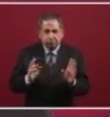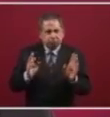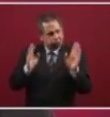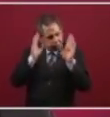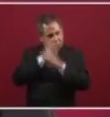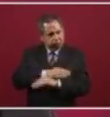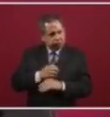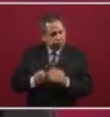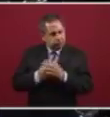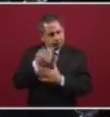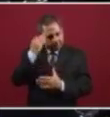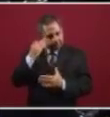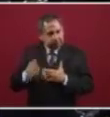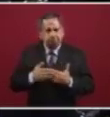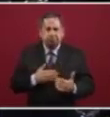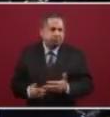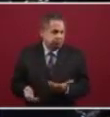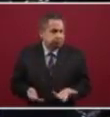tiempos.